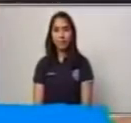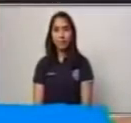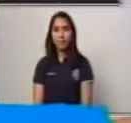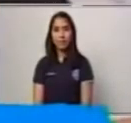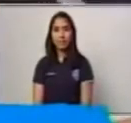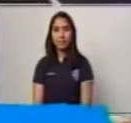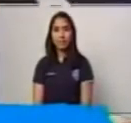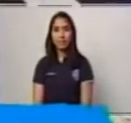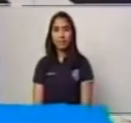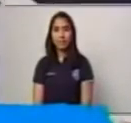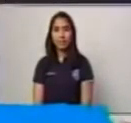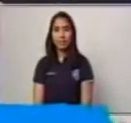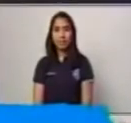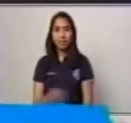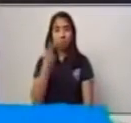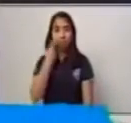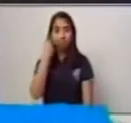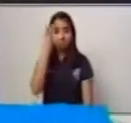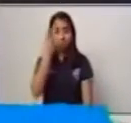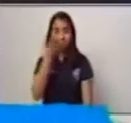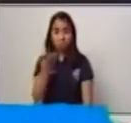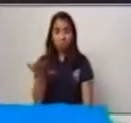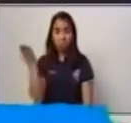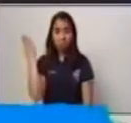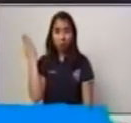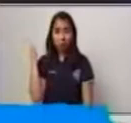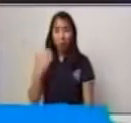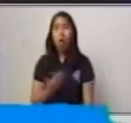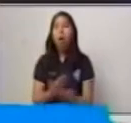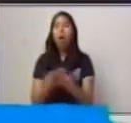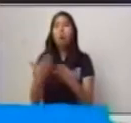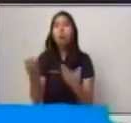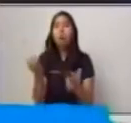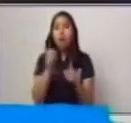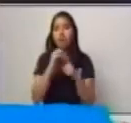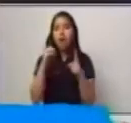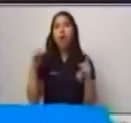Acá tenemos esta oración.